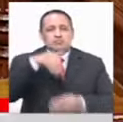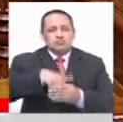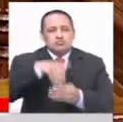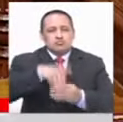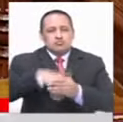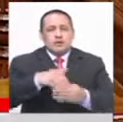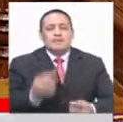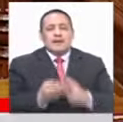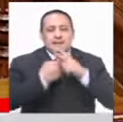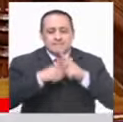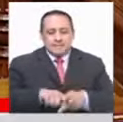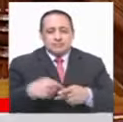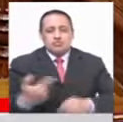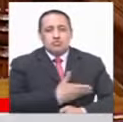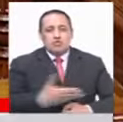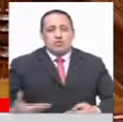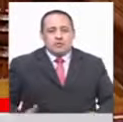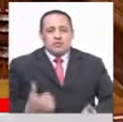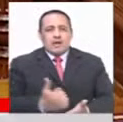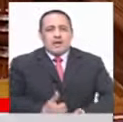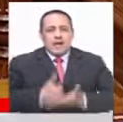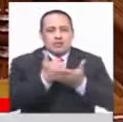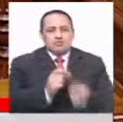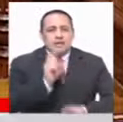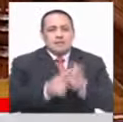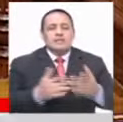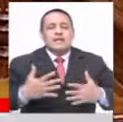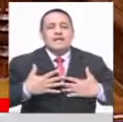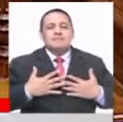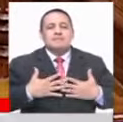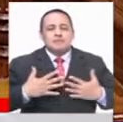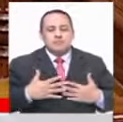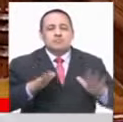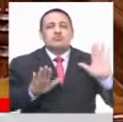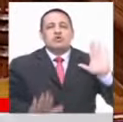que iniciara un gobierno para el pueblo. Ese es mi compromiso.